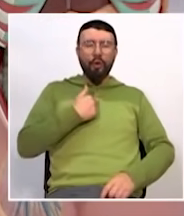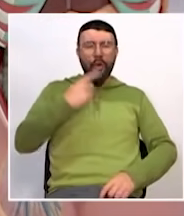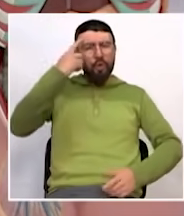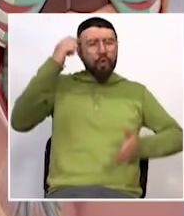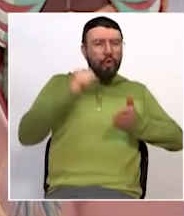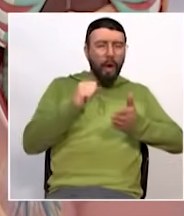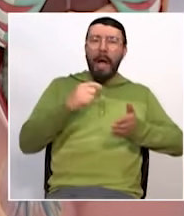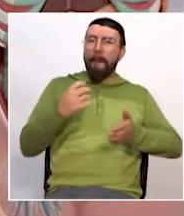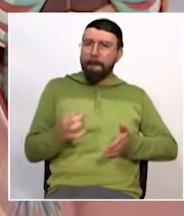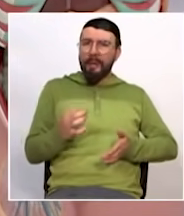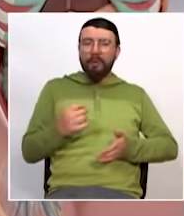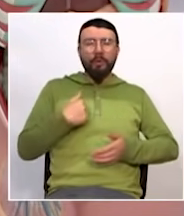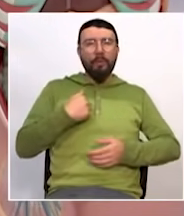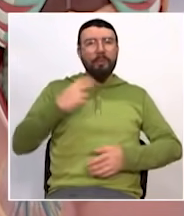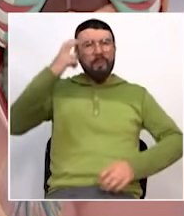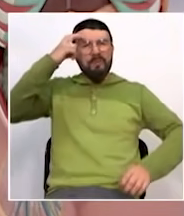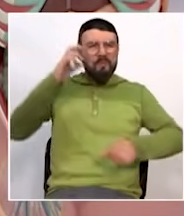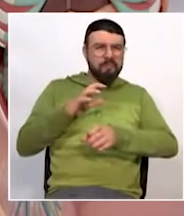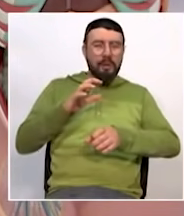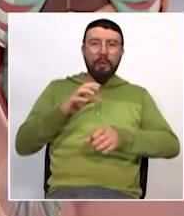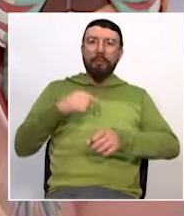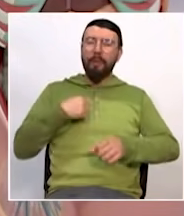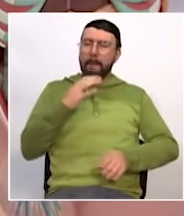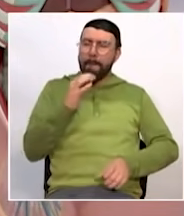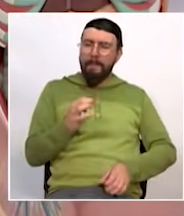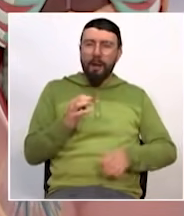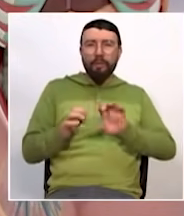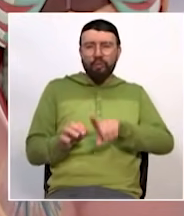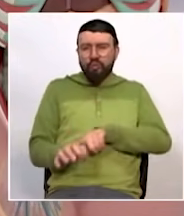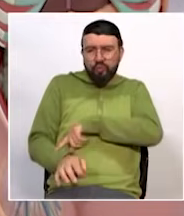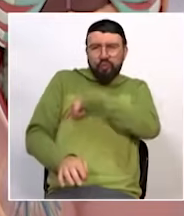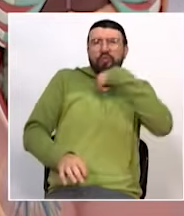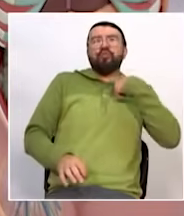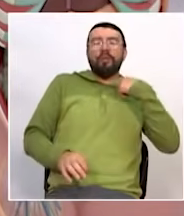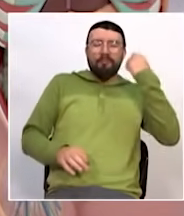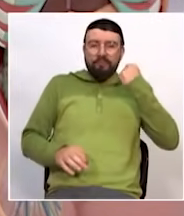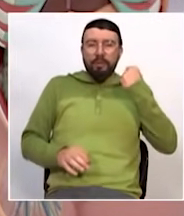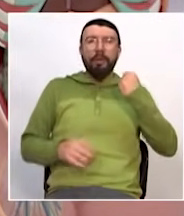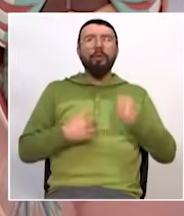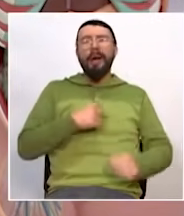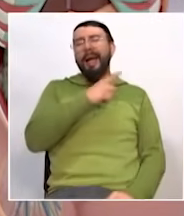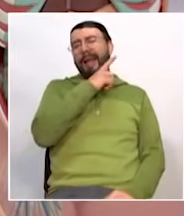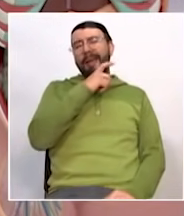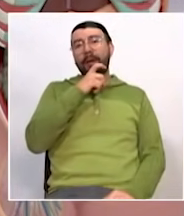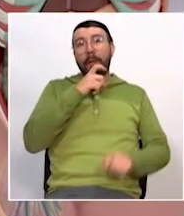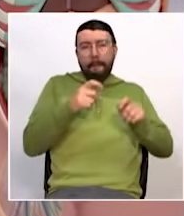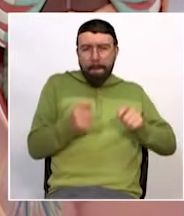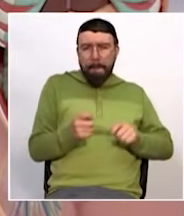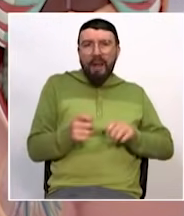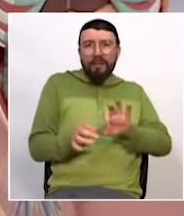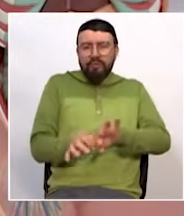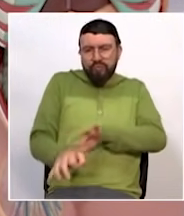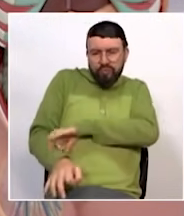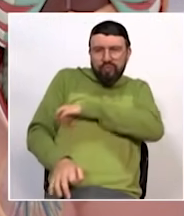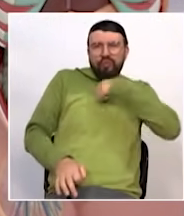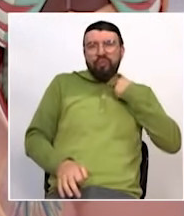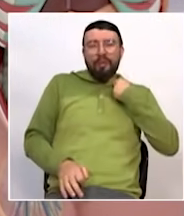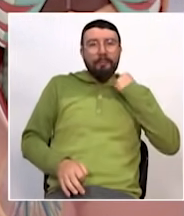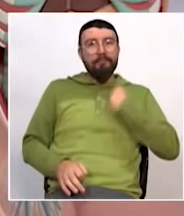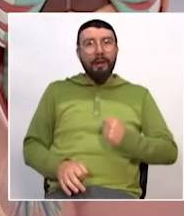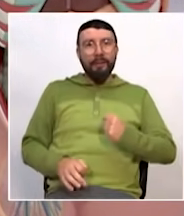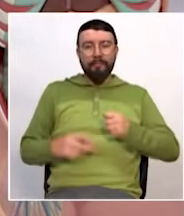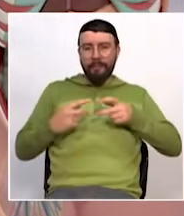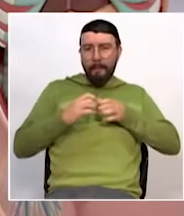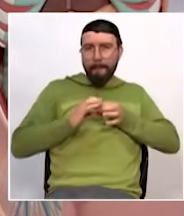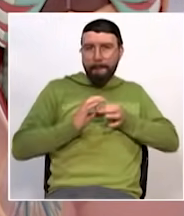interrumpió uy querrá bien hasta aquí llegó la rabia que pero hasta aquí llegó la pereza este es un switch ed es